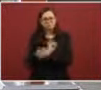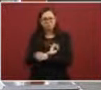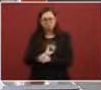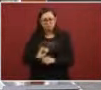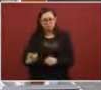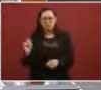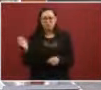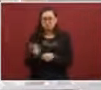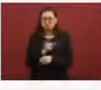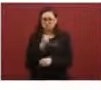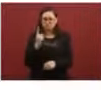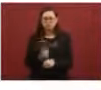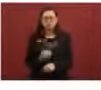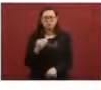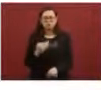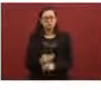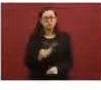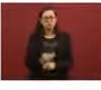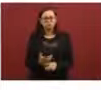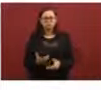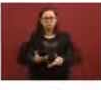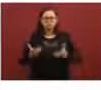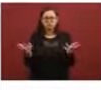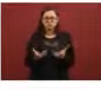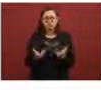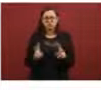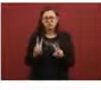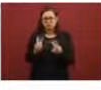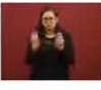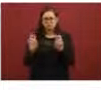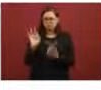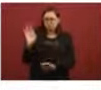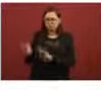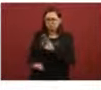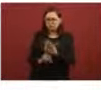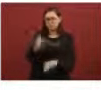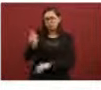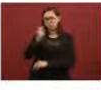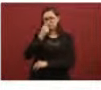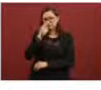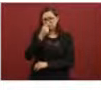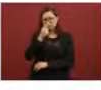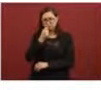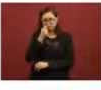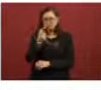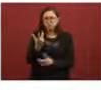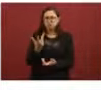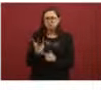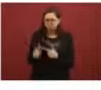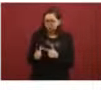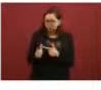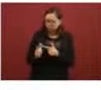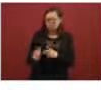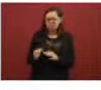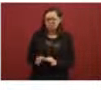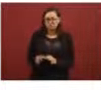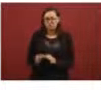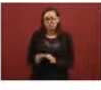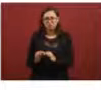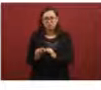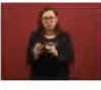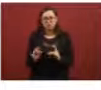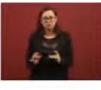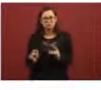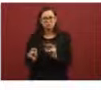la estamos realizando. De este tratamiento antirretroviral, manteniendo o mejorando, diría yo, la eficacia clínica y